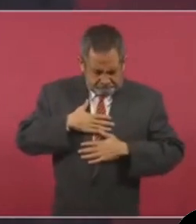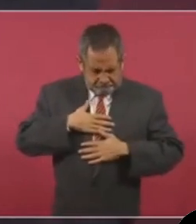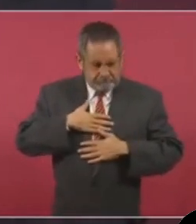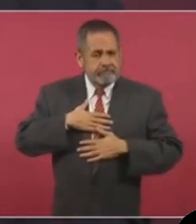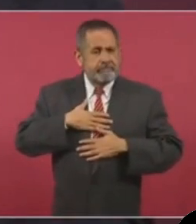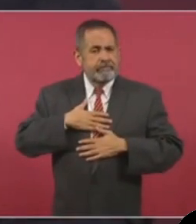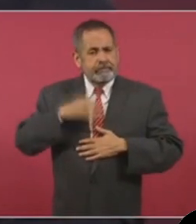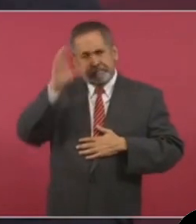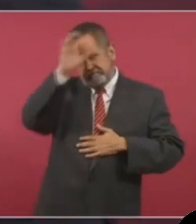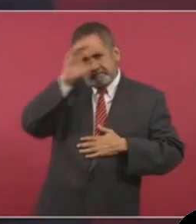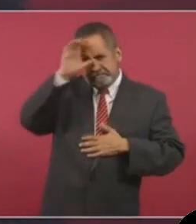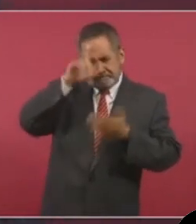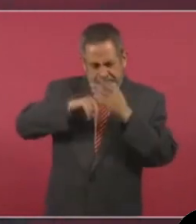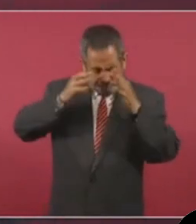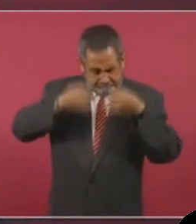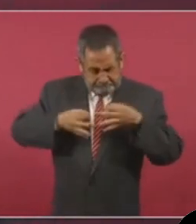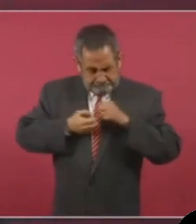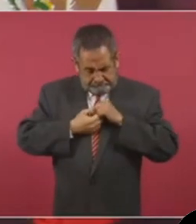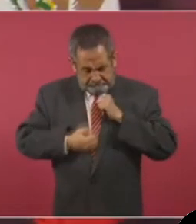de nuestras conciencias